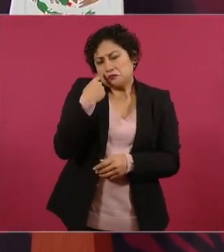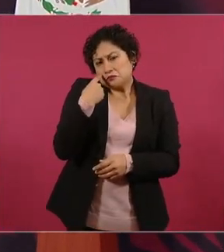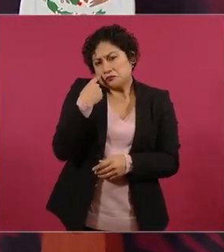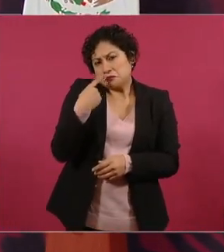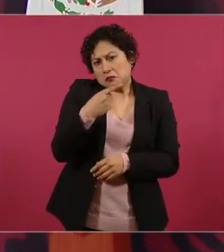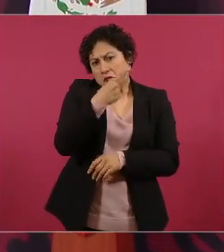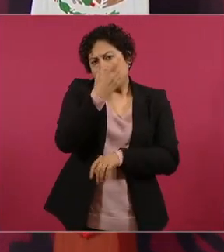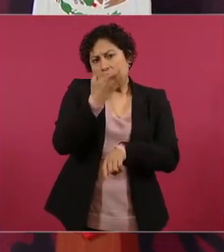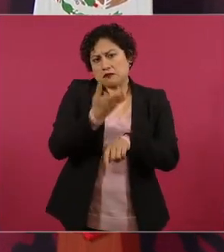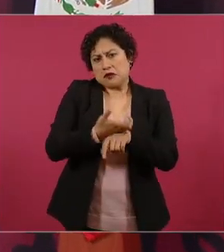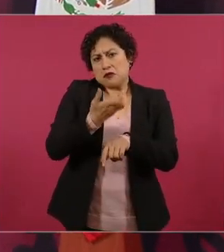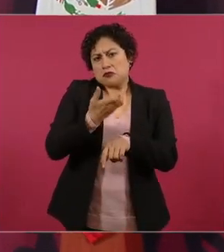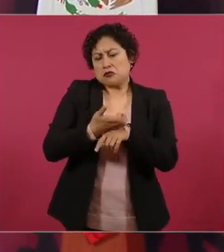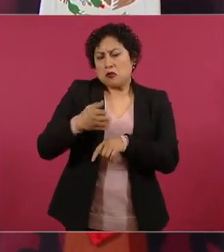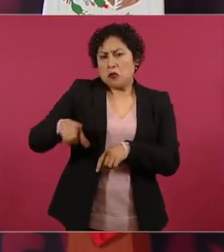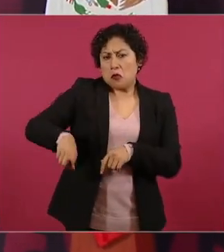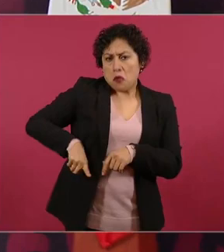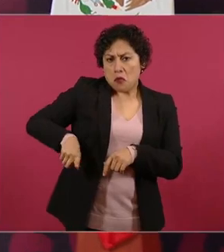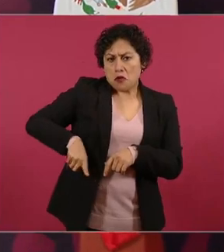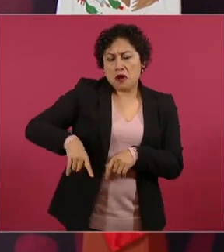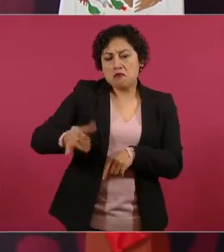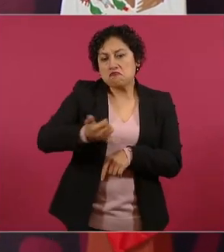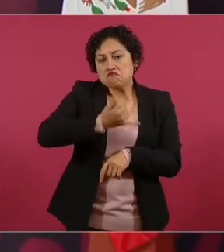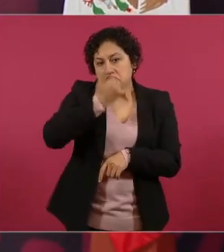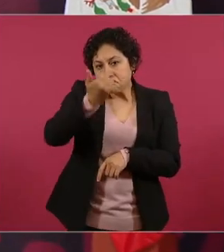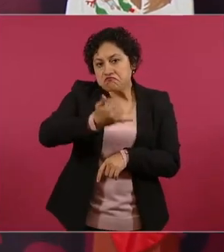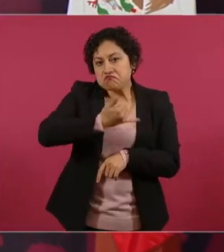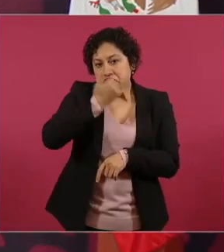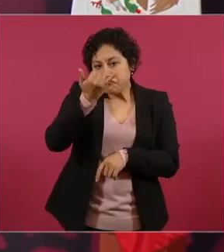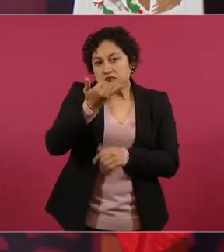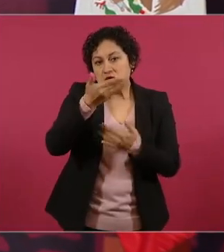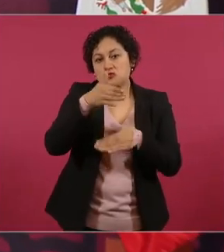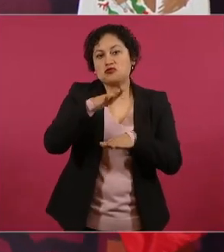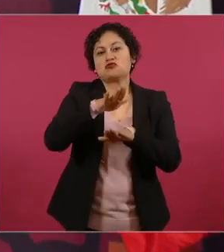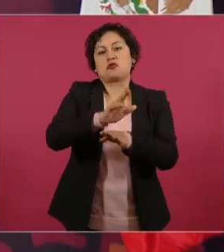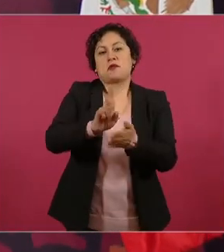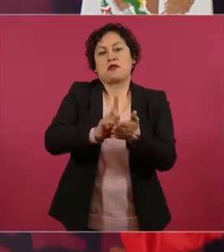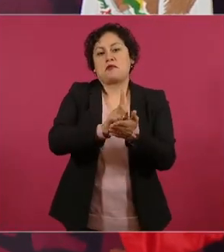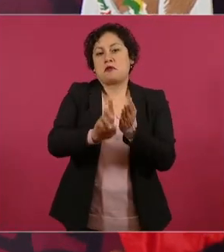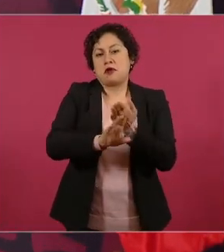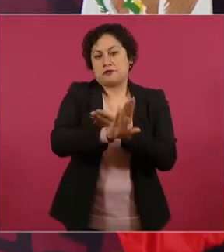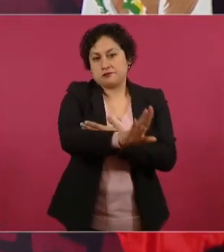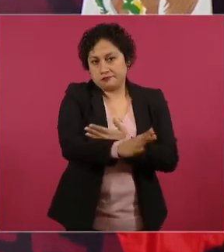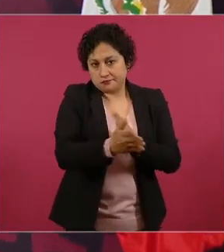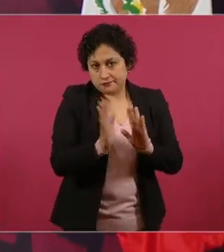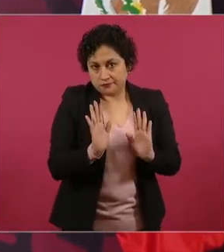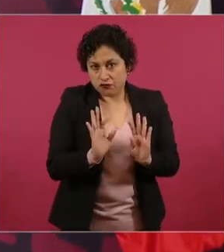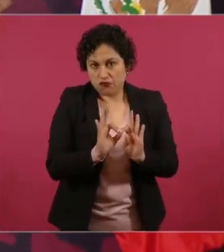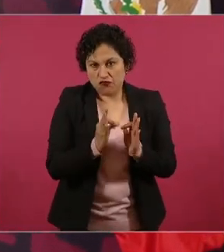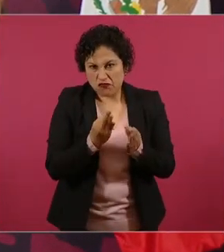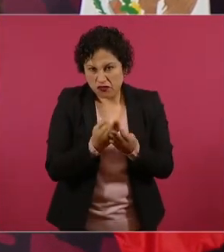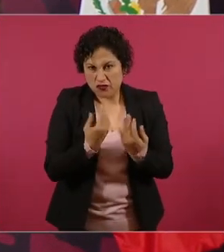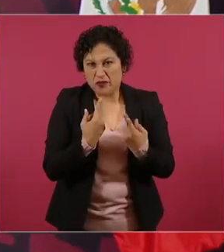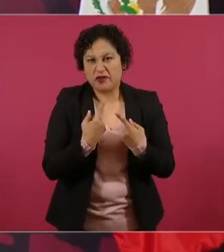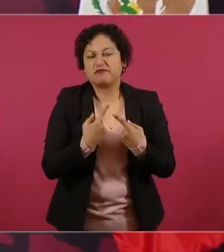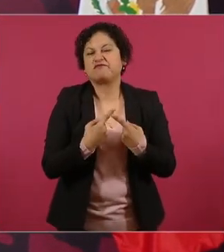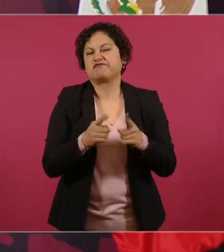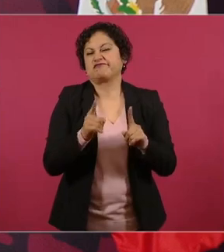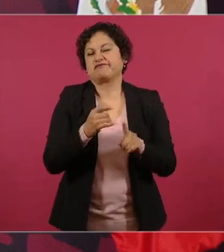el manejo de lo de el combate a las drogas. Por ejemplo, eso de